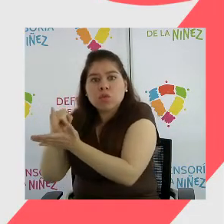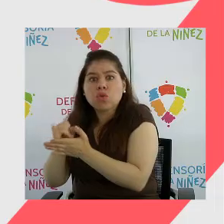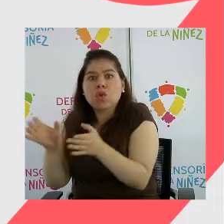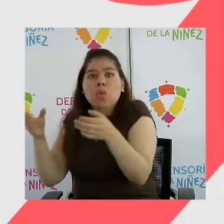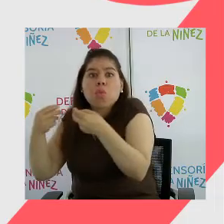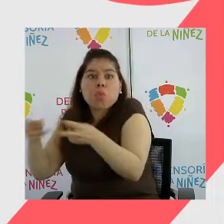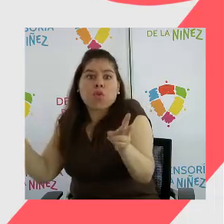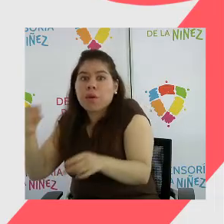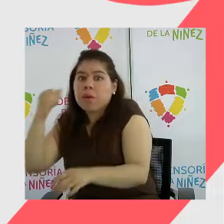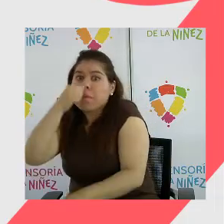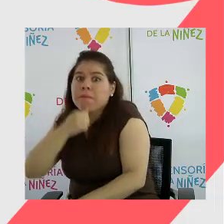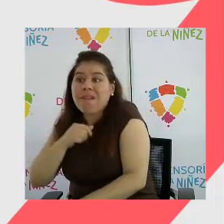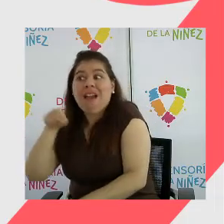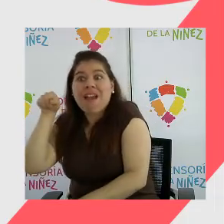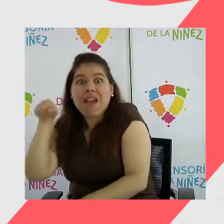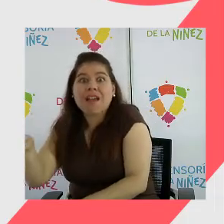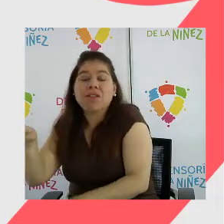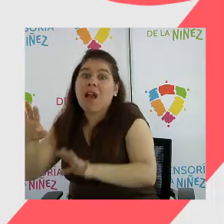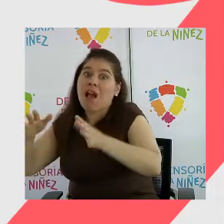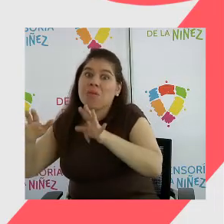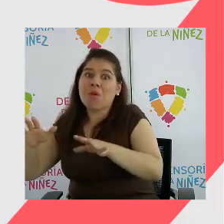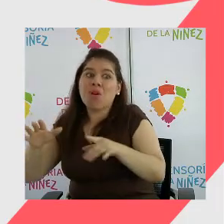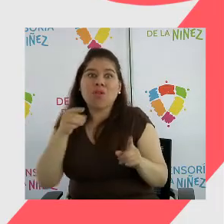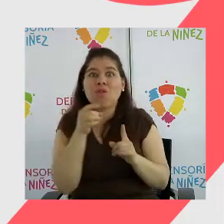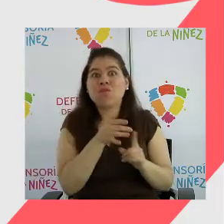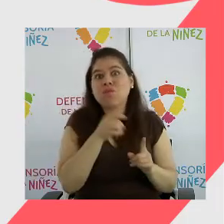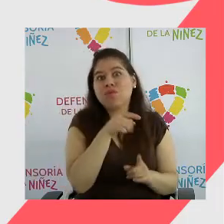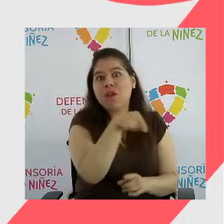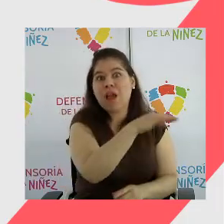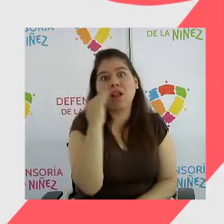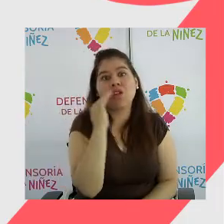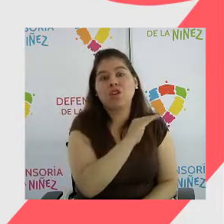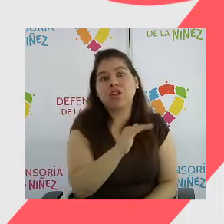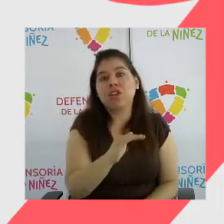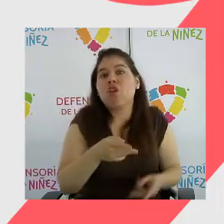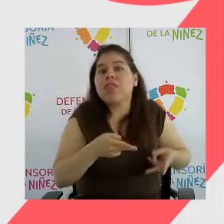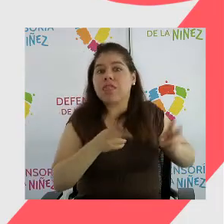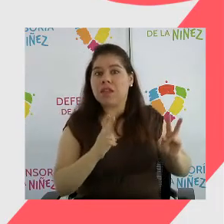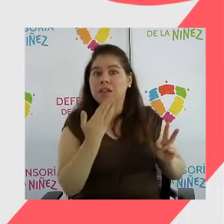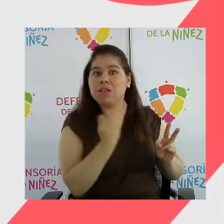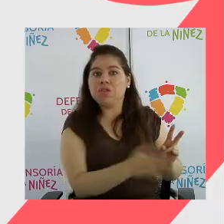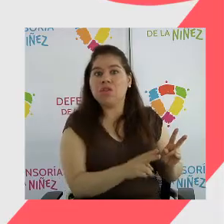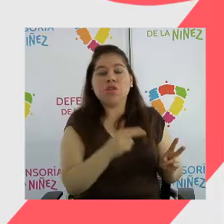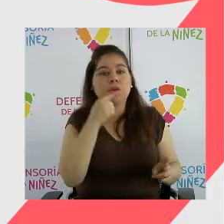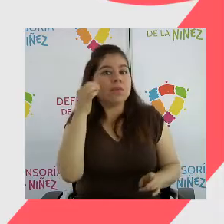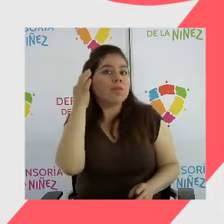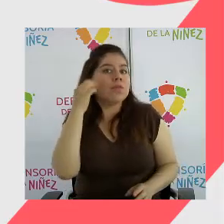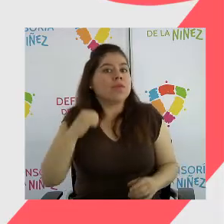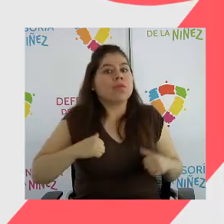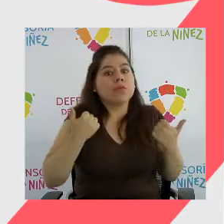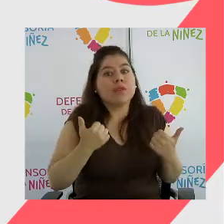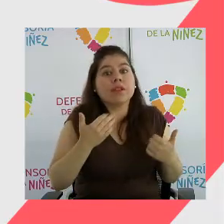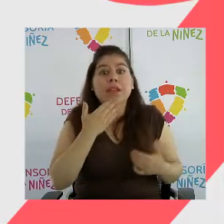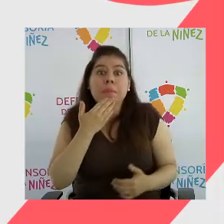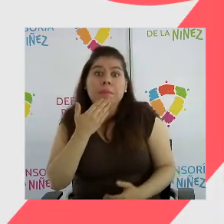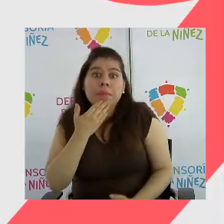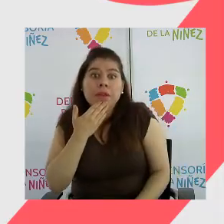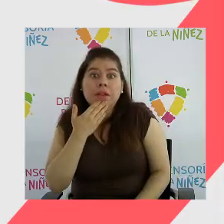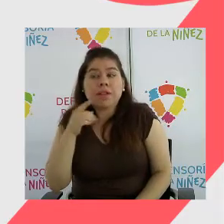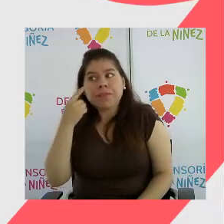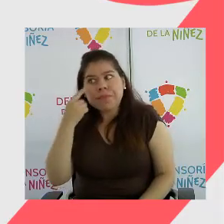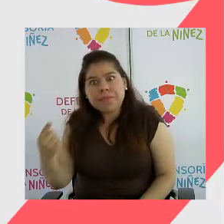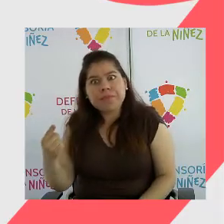acciones vulnerando derechos fundamentales de niños, niñas y adolescentes, y de esa manera demandar el comportamiento de esas instituciones precisamente